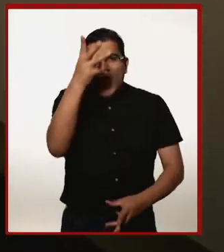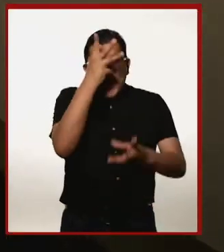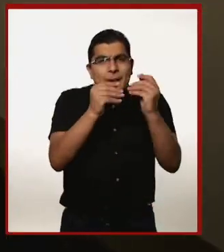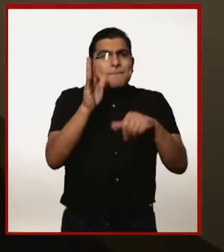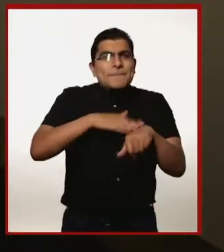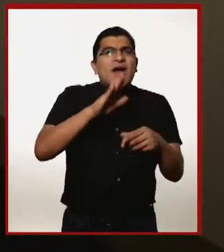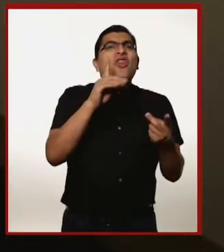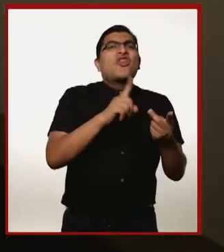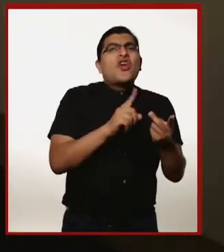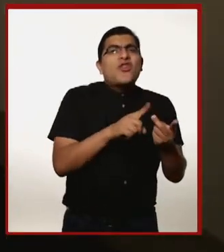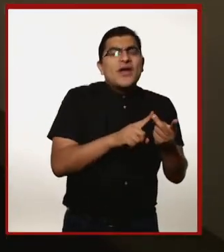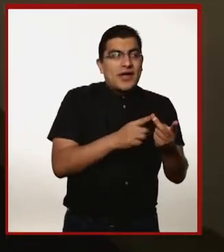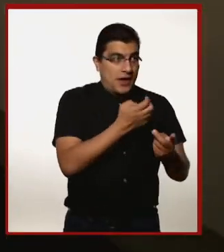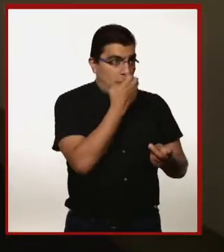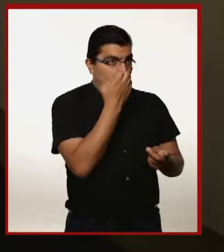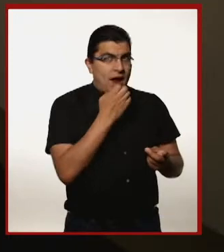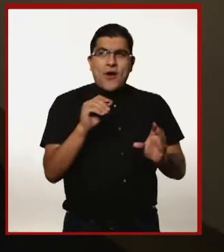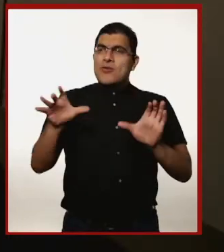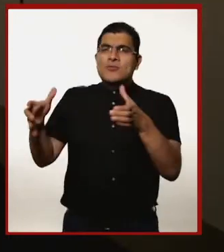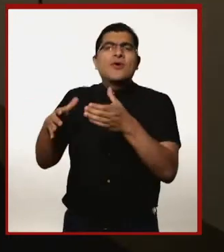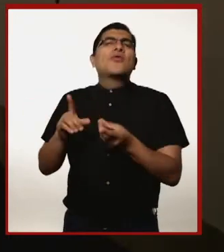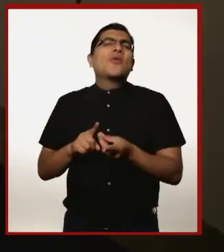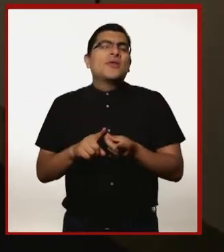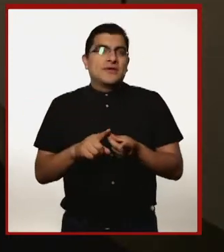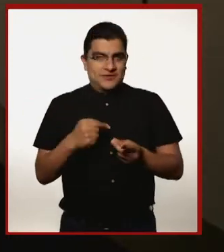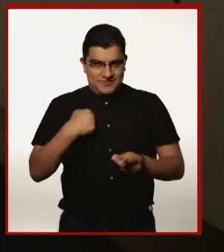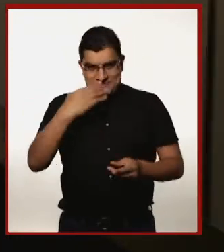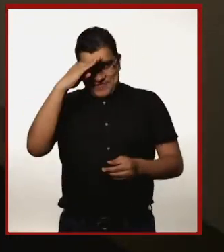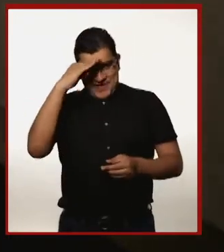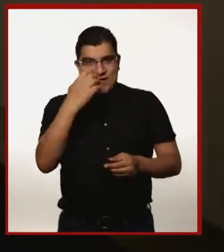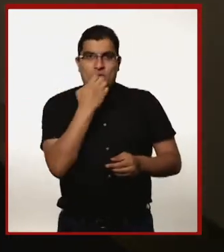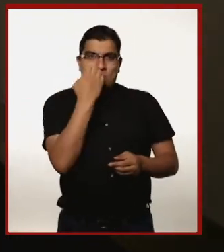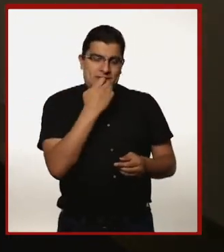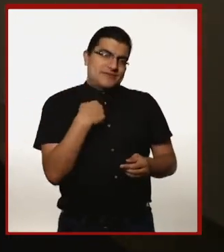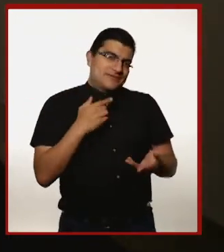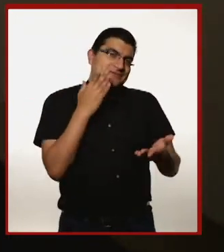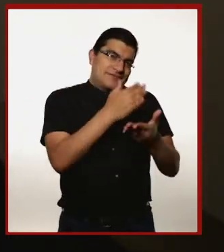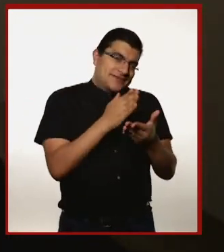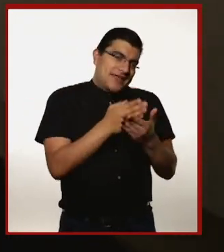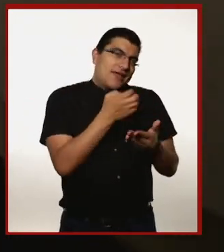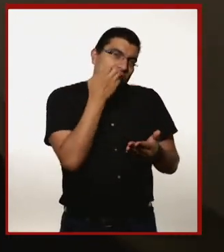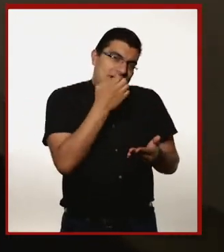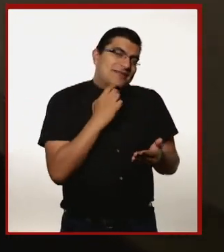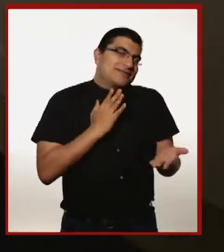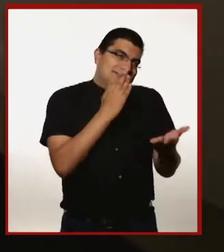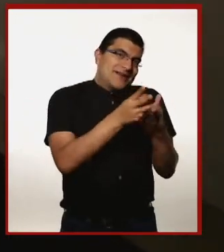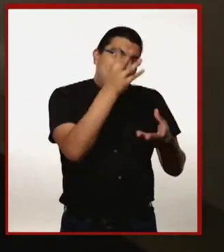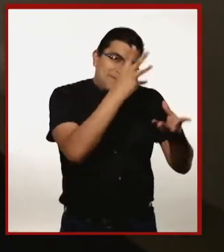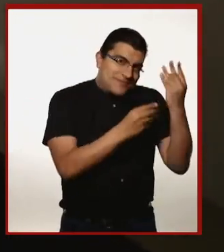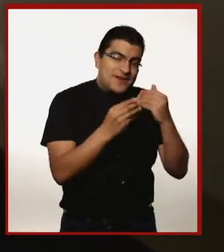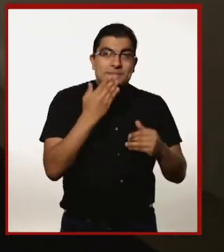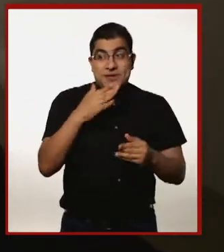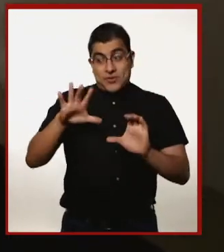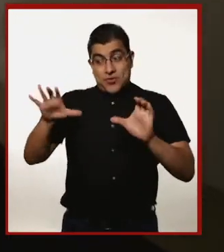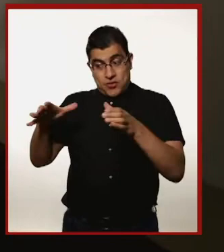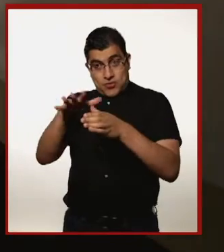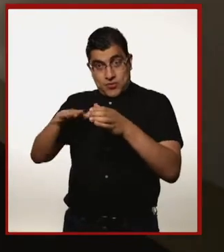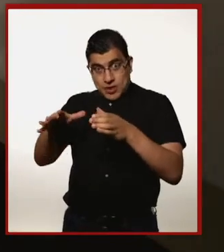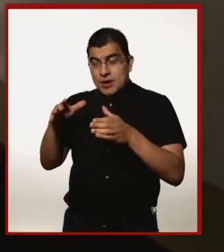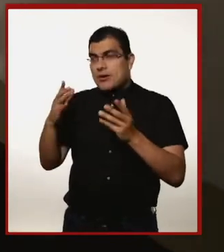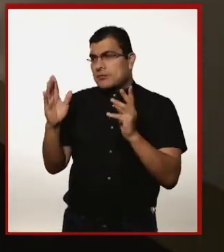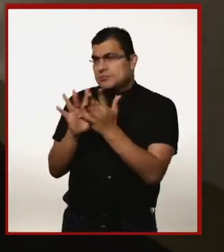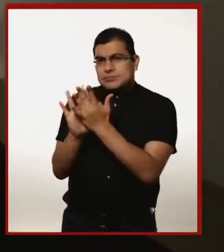¿Dónde aprendemos más? ¿En la escuela o en la comunidad? Yo digo que en la escuela, porque a la escuela vamos justo a eso, a aprender. Pero